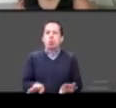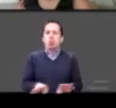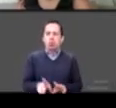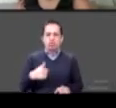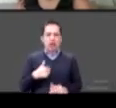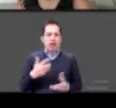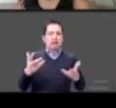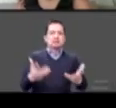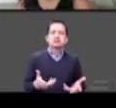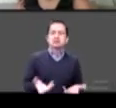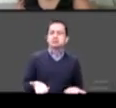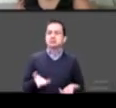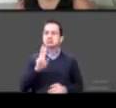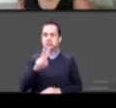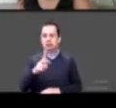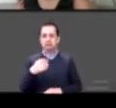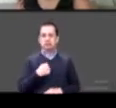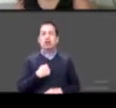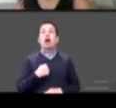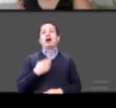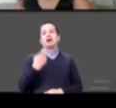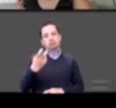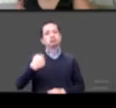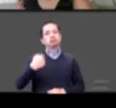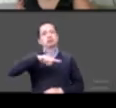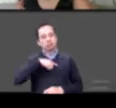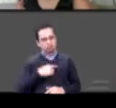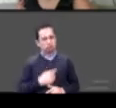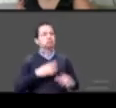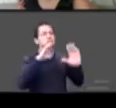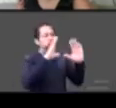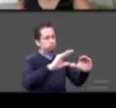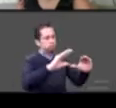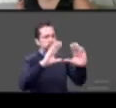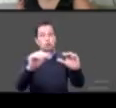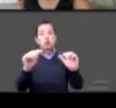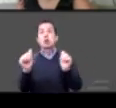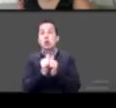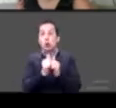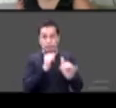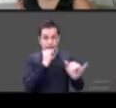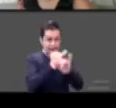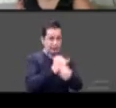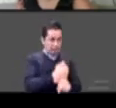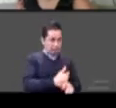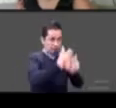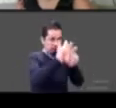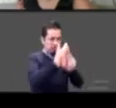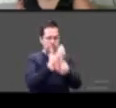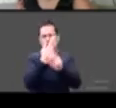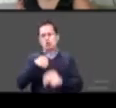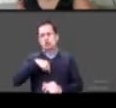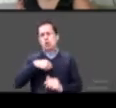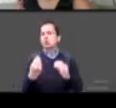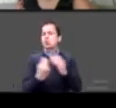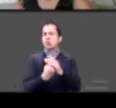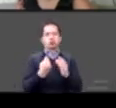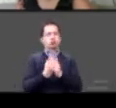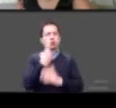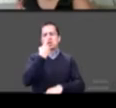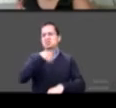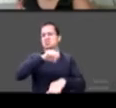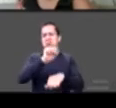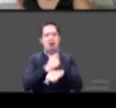Estas capacitaciones las hemos tenido vía remota. Iniciamos un ciclo de webinars y talleres semanales en línea con expertos